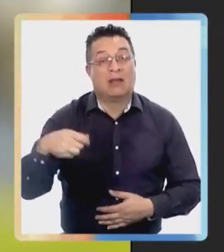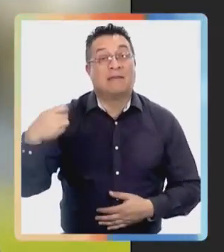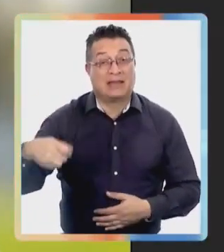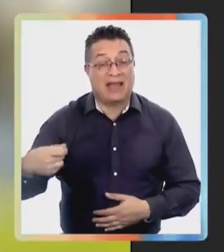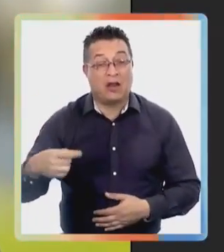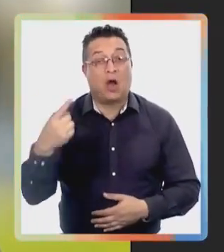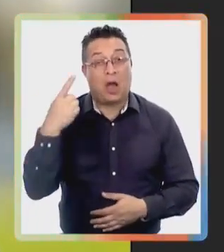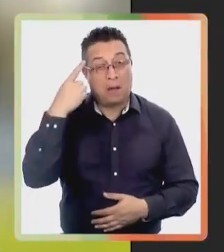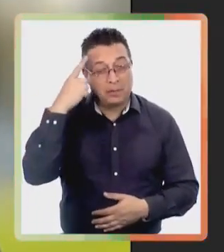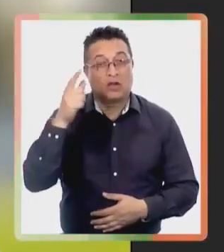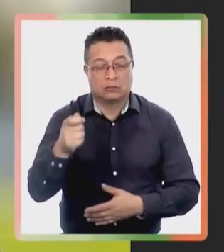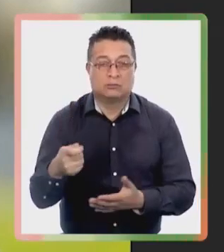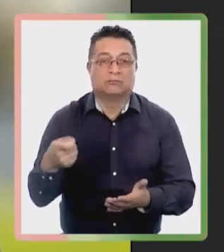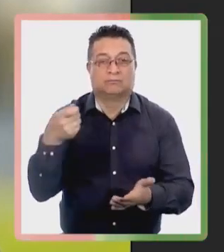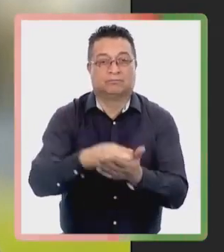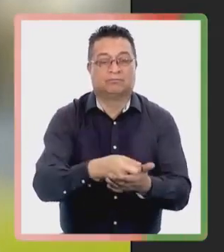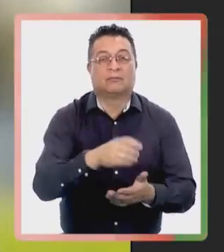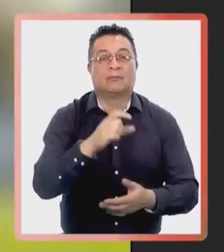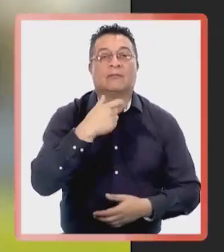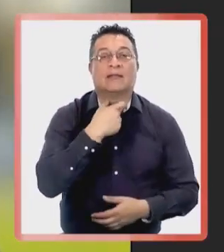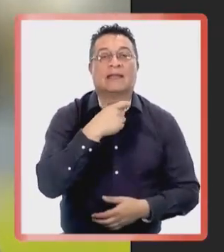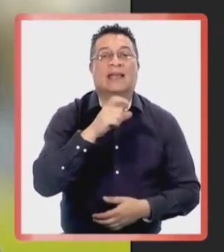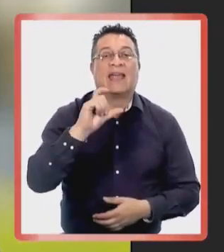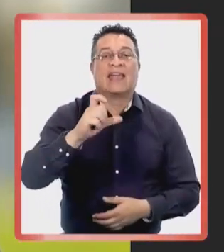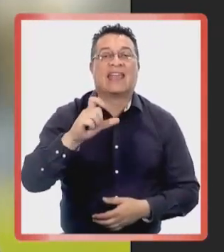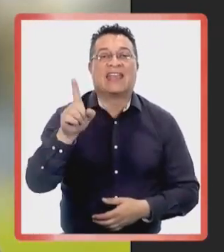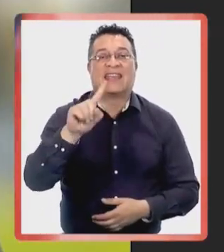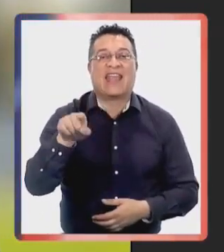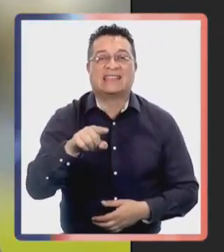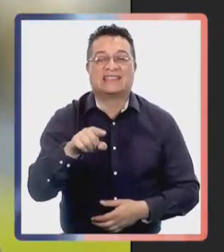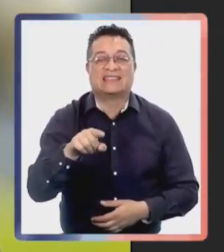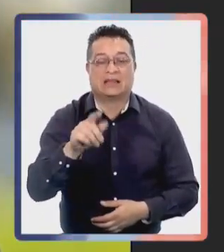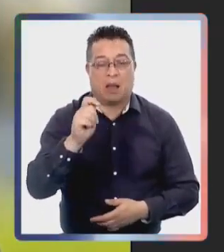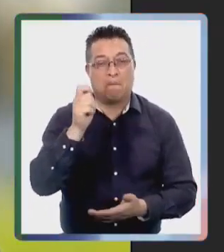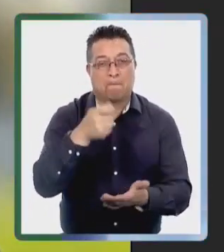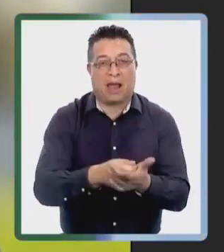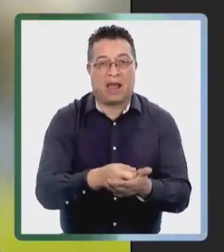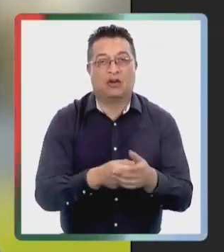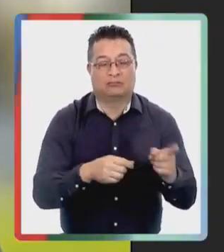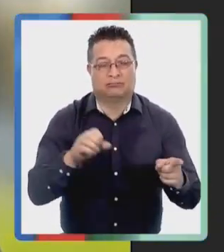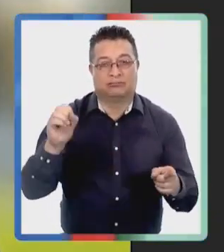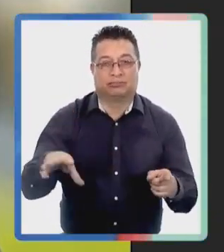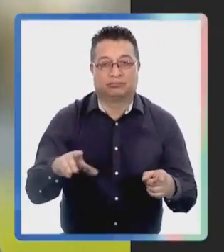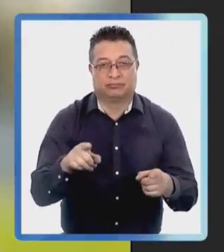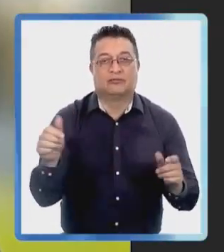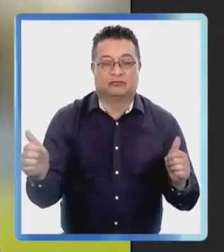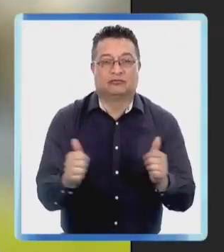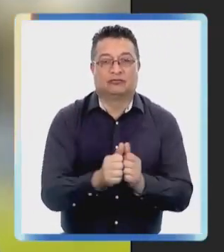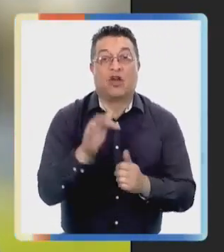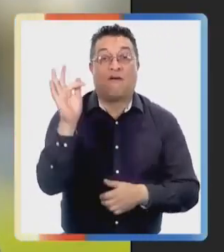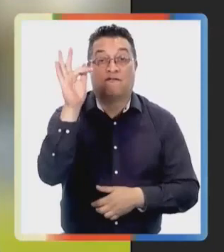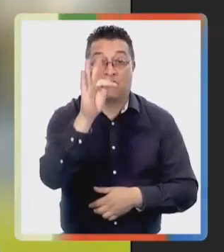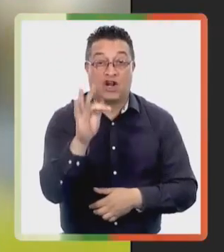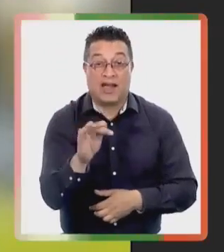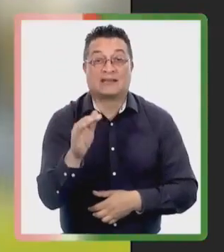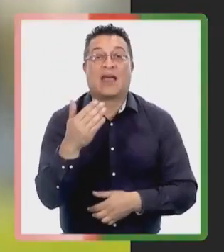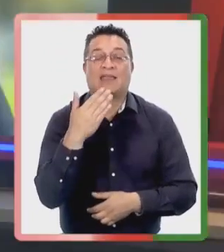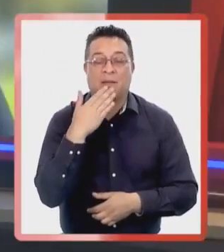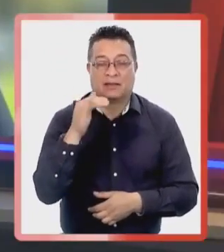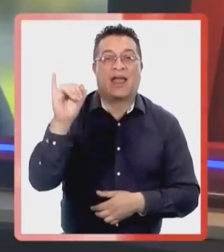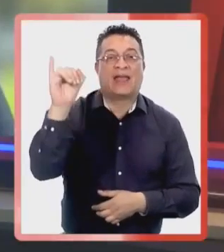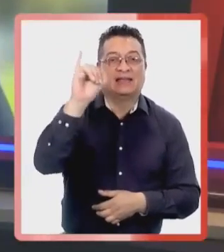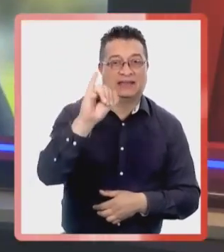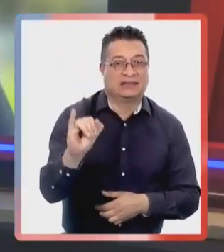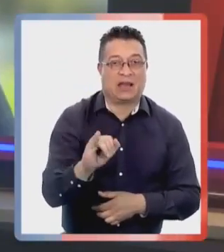caro, pero el tratamiento está cubierto por el GES. ¿Ya? Eso es válido para los pacientes que tienen tanto FUNASA como los pacientes que